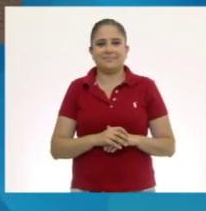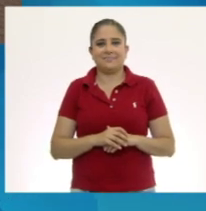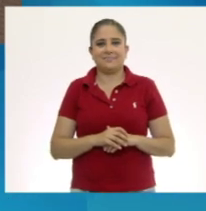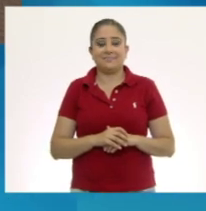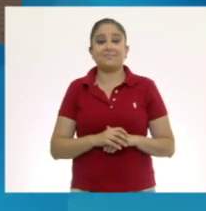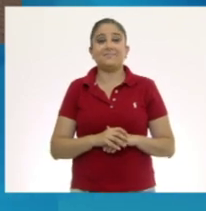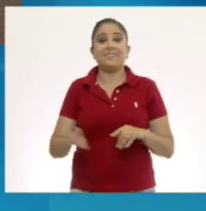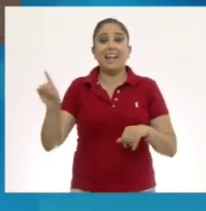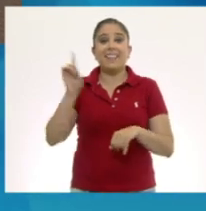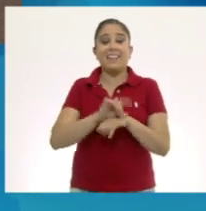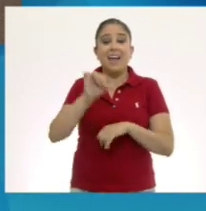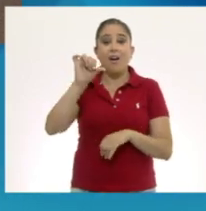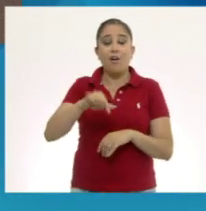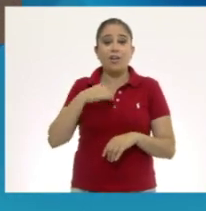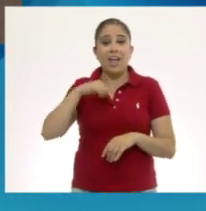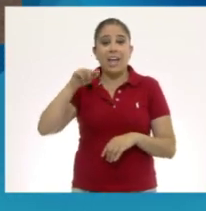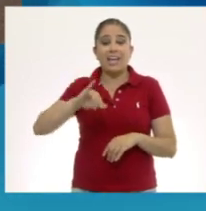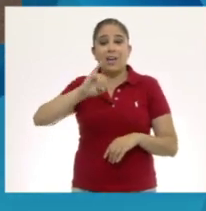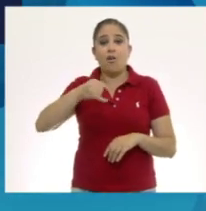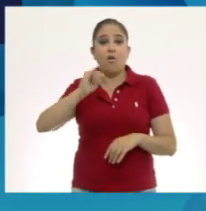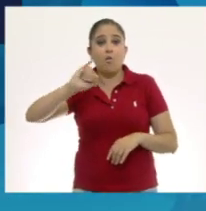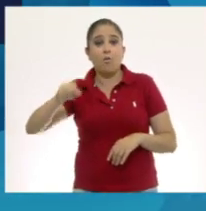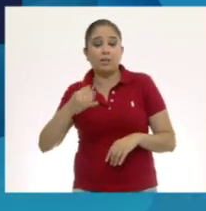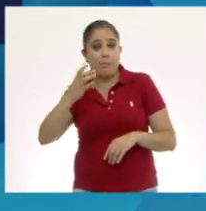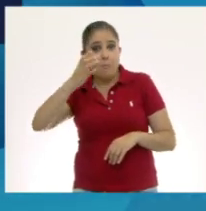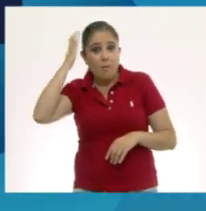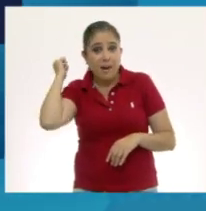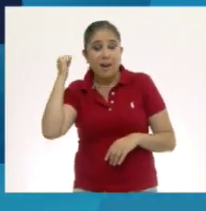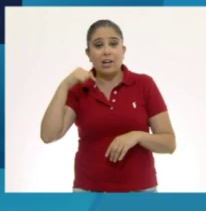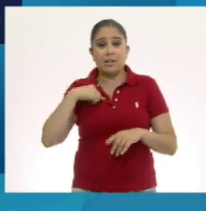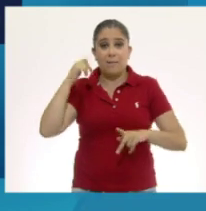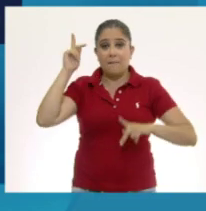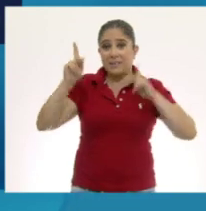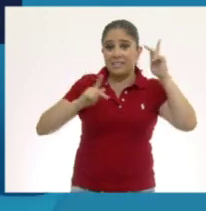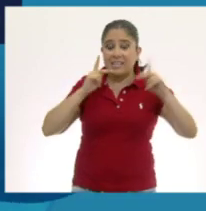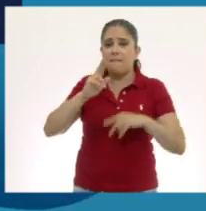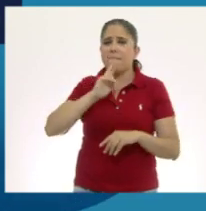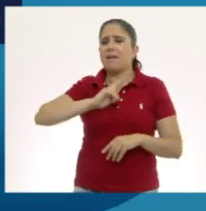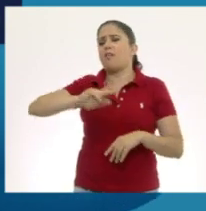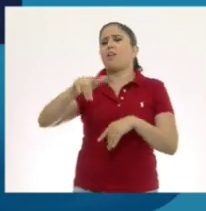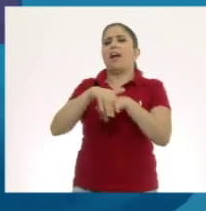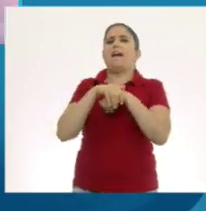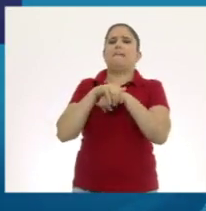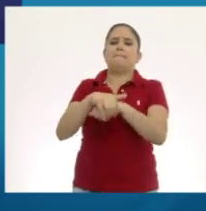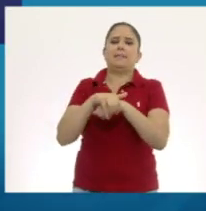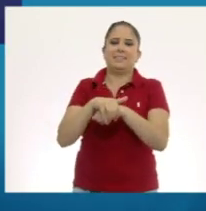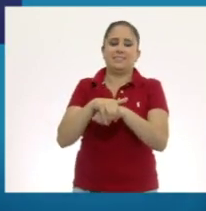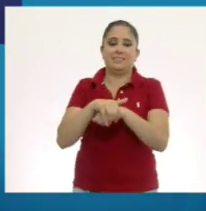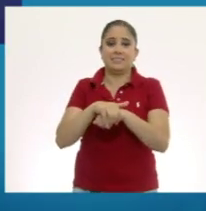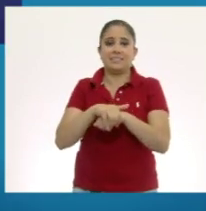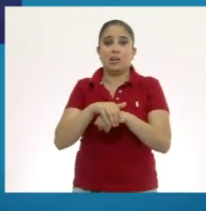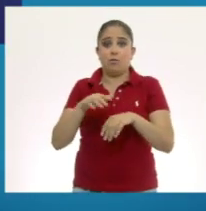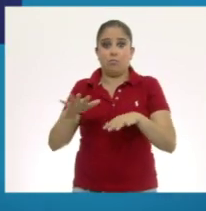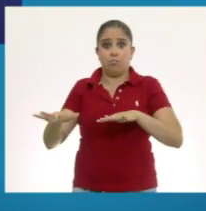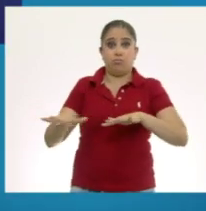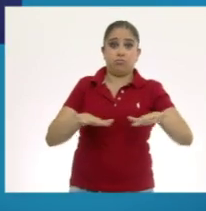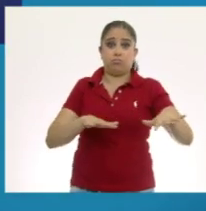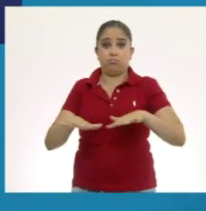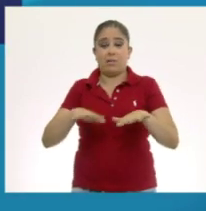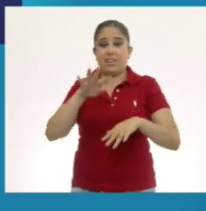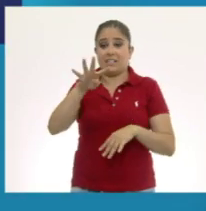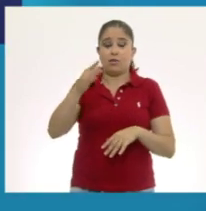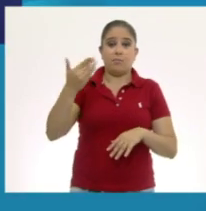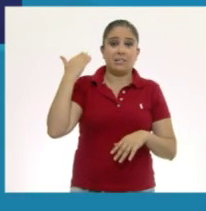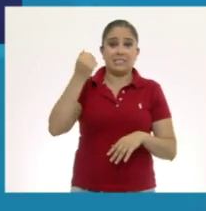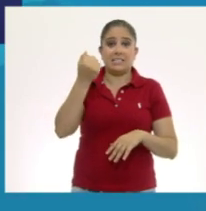El día de hoy me encuentro en Jojutla, Morelos. Vine a visitar a uno de mis mejores amigos por lo del temblor del 19